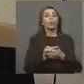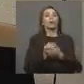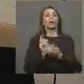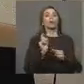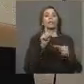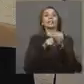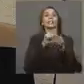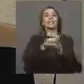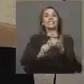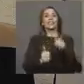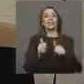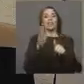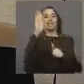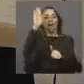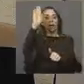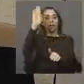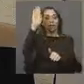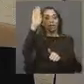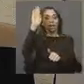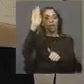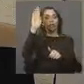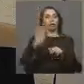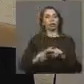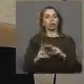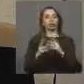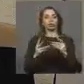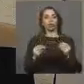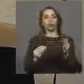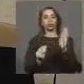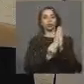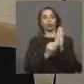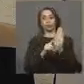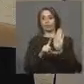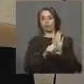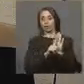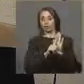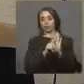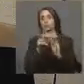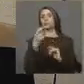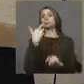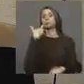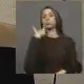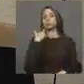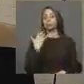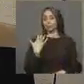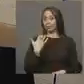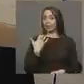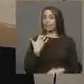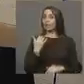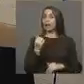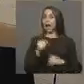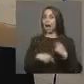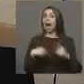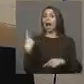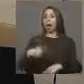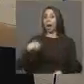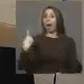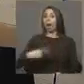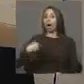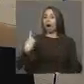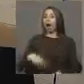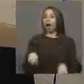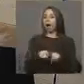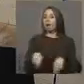inscripción de los candidatos la solución legislativa. Porque la verdad es que ya se va haciendo demasiado frecuente